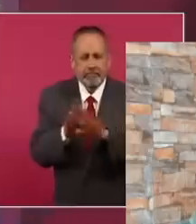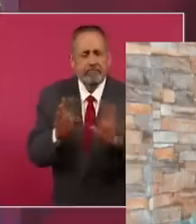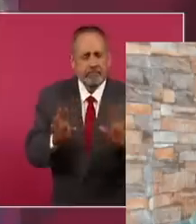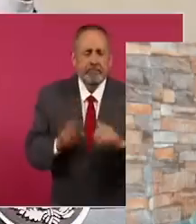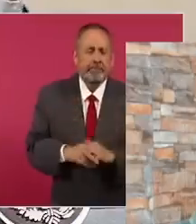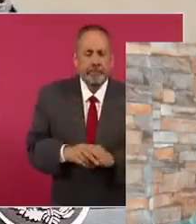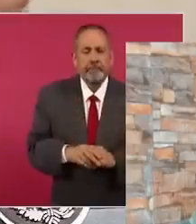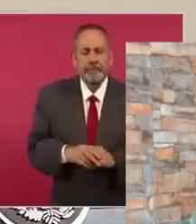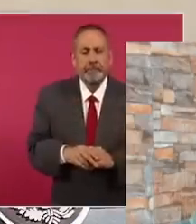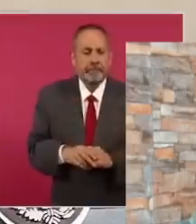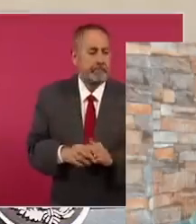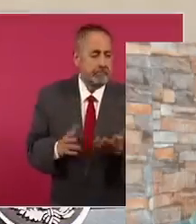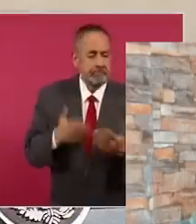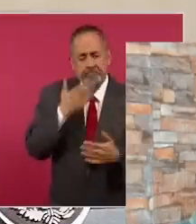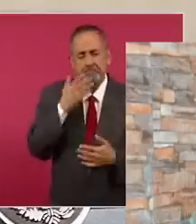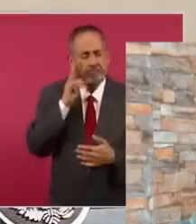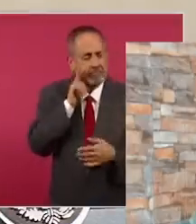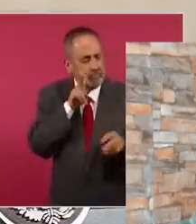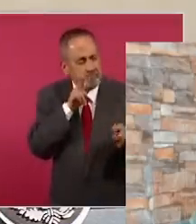y es una,